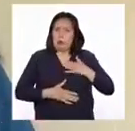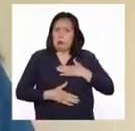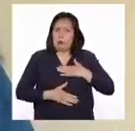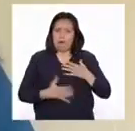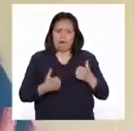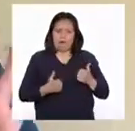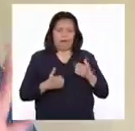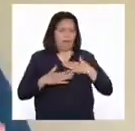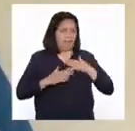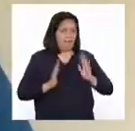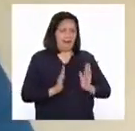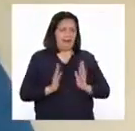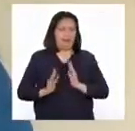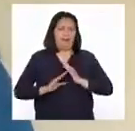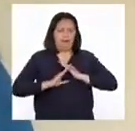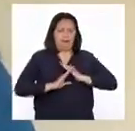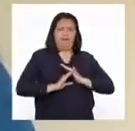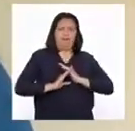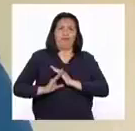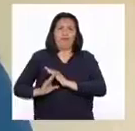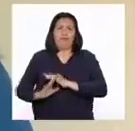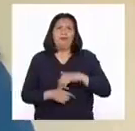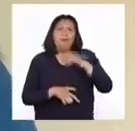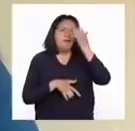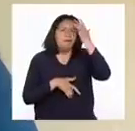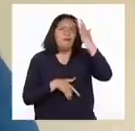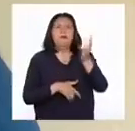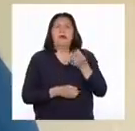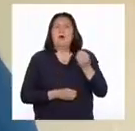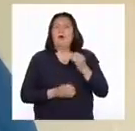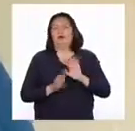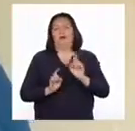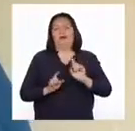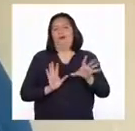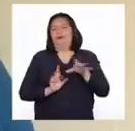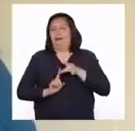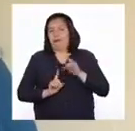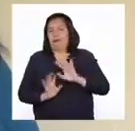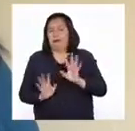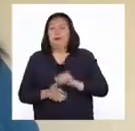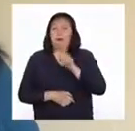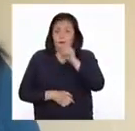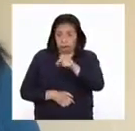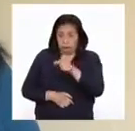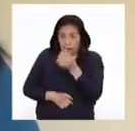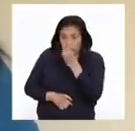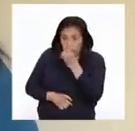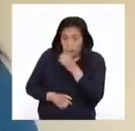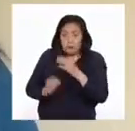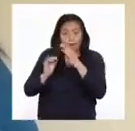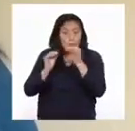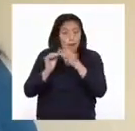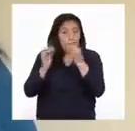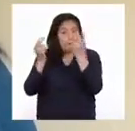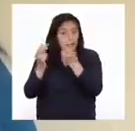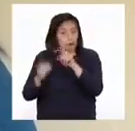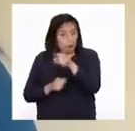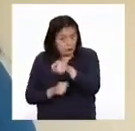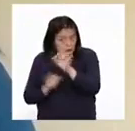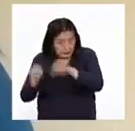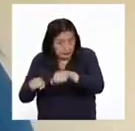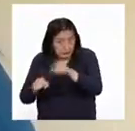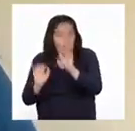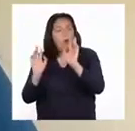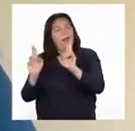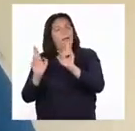estar mejor preparado para enfrentar una enfermedad o incluso evitarla. ¿Estás comiendo tus frutas y verduras? Espero